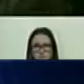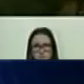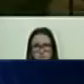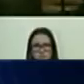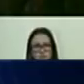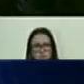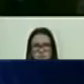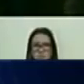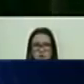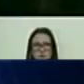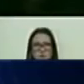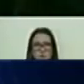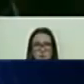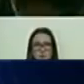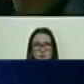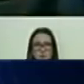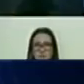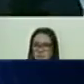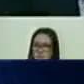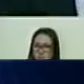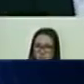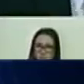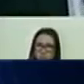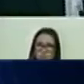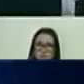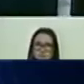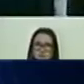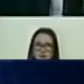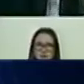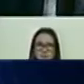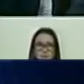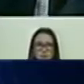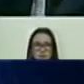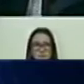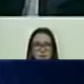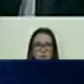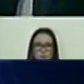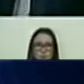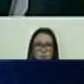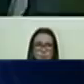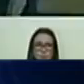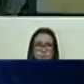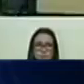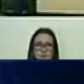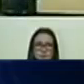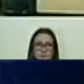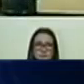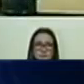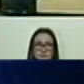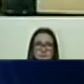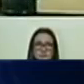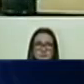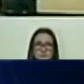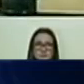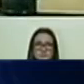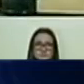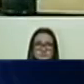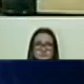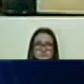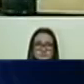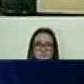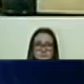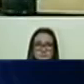de la reunión, ¿no? de la rueda de prensa exactamente, pero es muy importante la pregunta. Estoy motivado por la pregunta que tú has hecho.